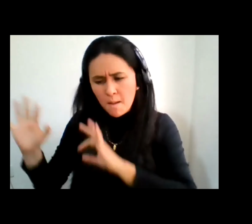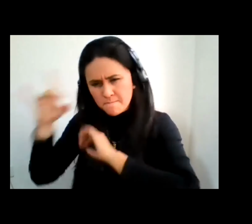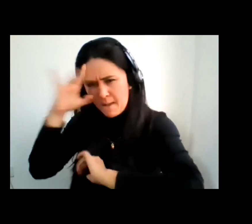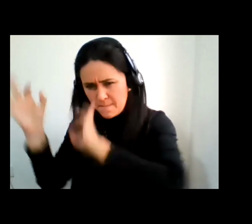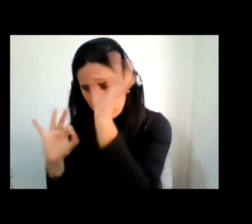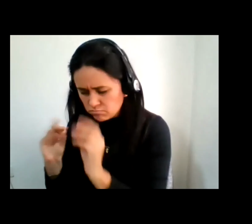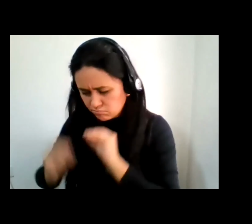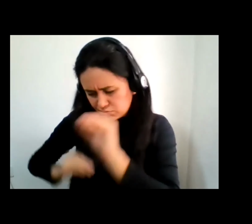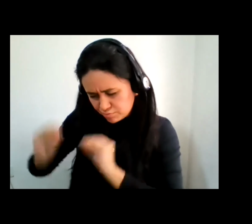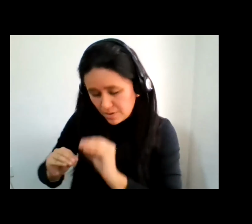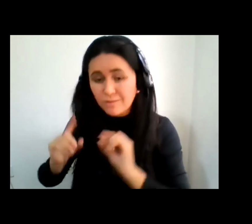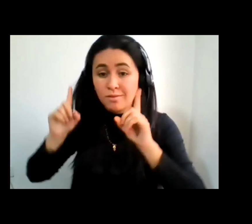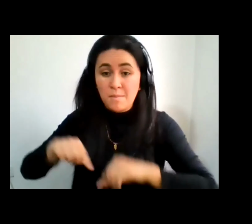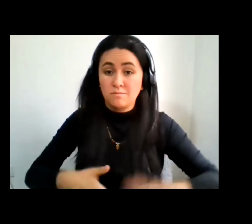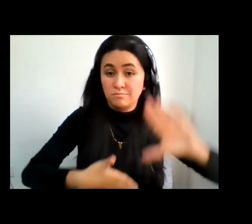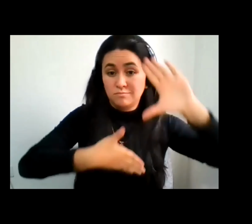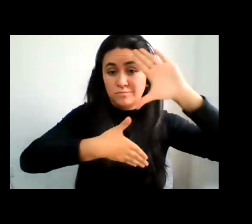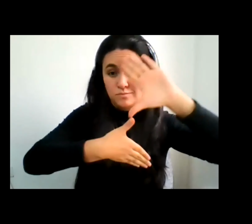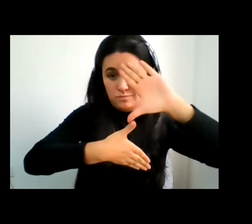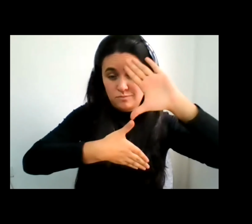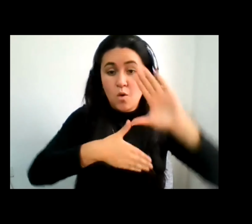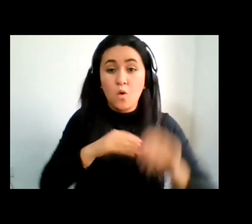también la Organización Panamericana de la Salud,